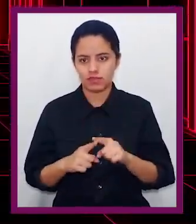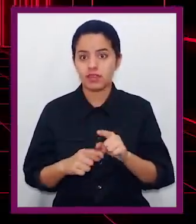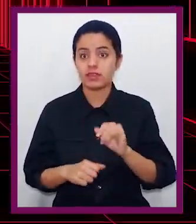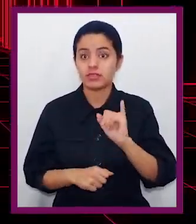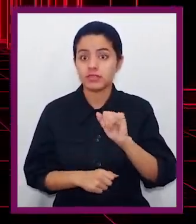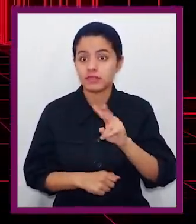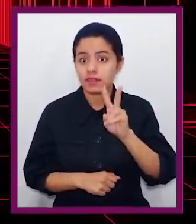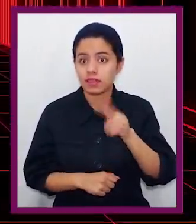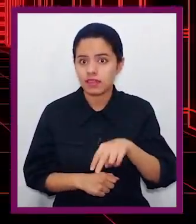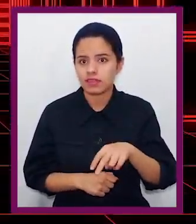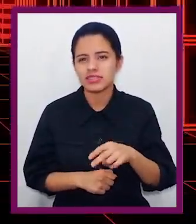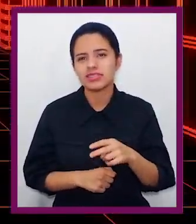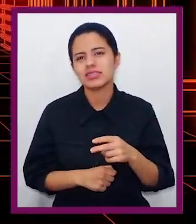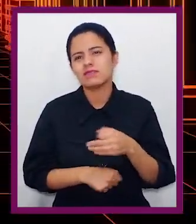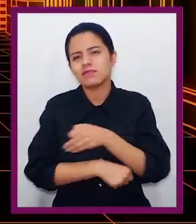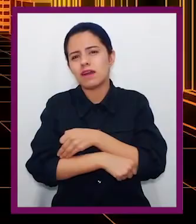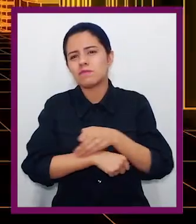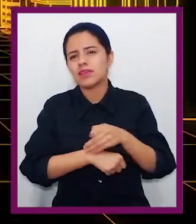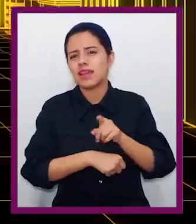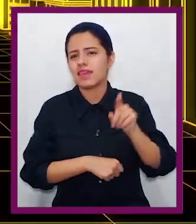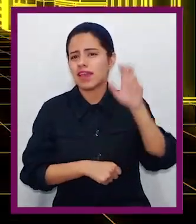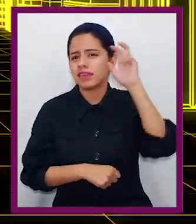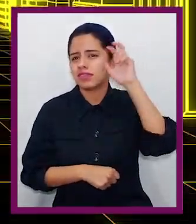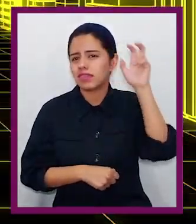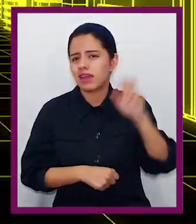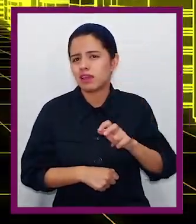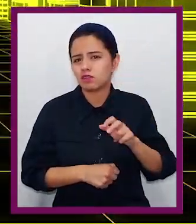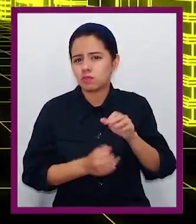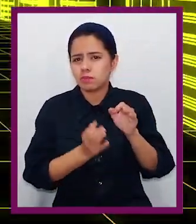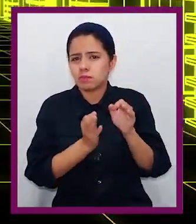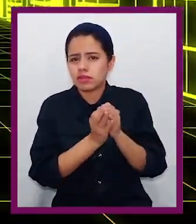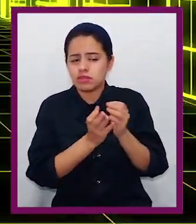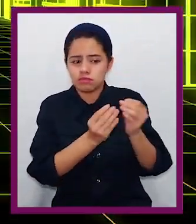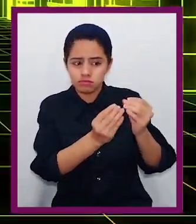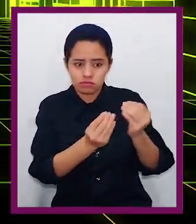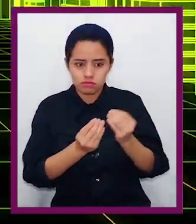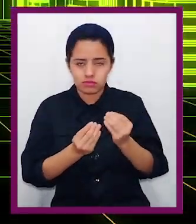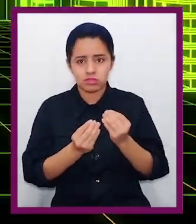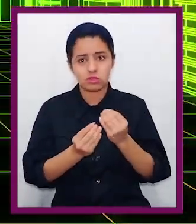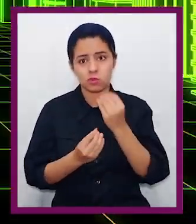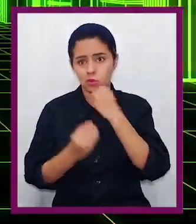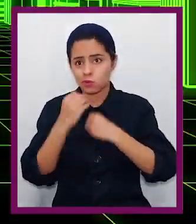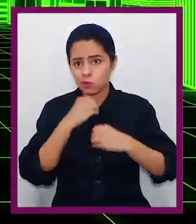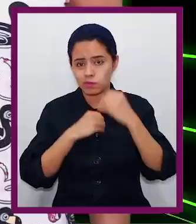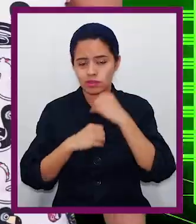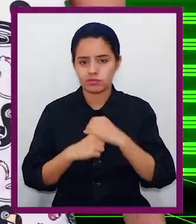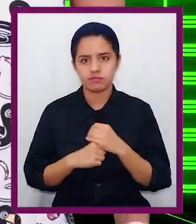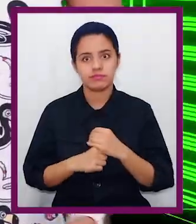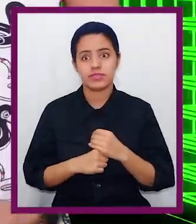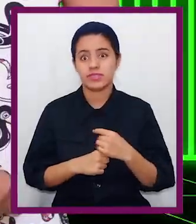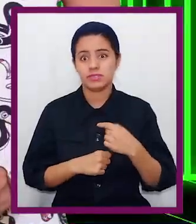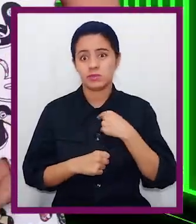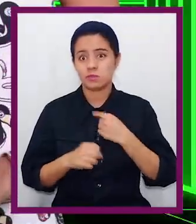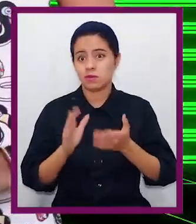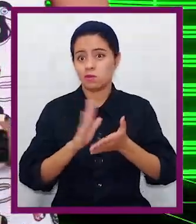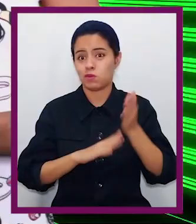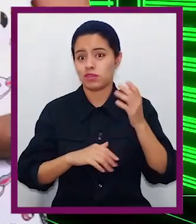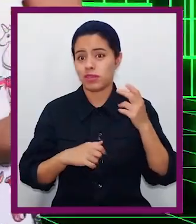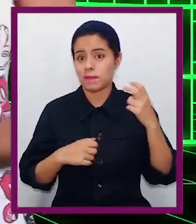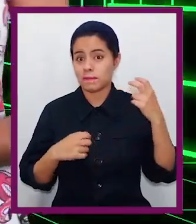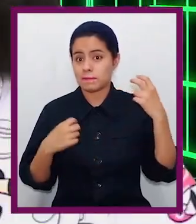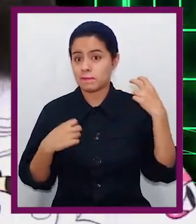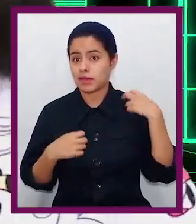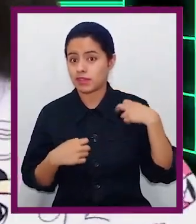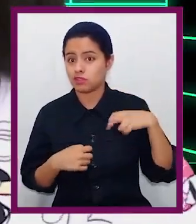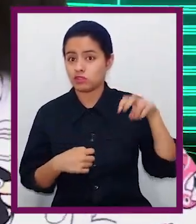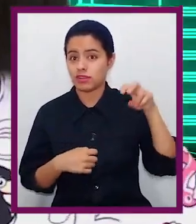¿verdad? Lo malo es que vienen mis parientes de Hidalgo con pastes y me los acabo de una sentada. Ni me digas, que a lo mejor me voy de vacaciones a